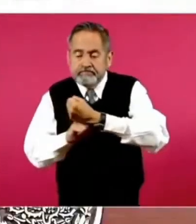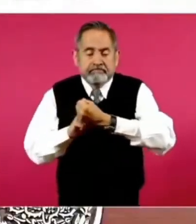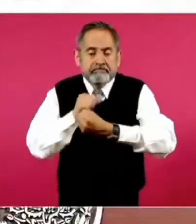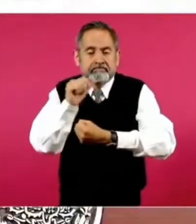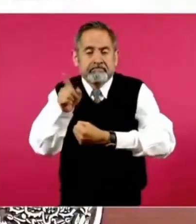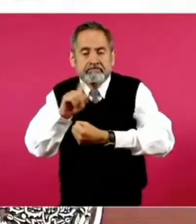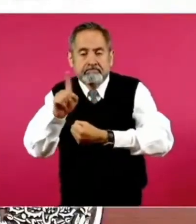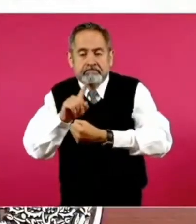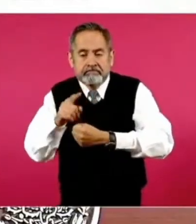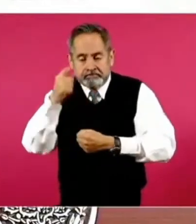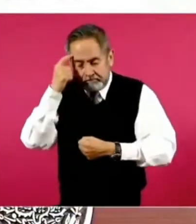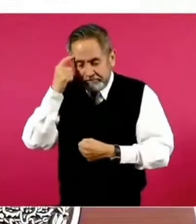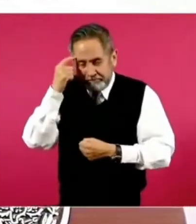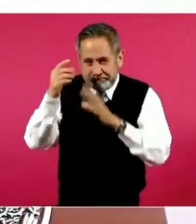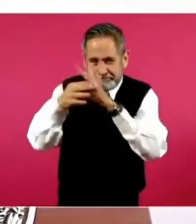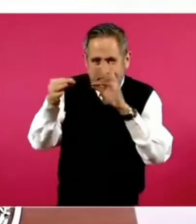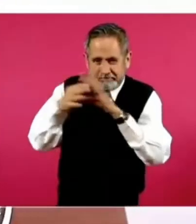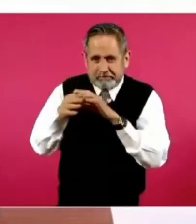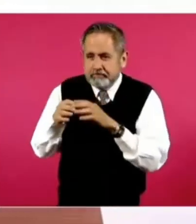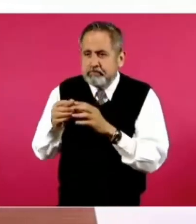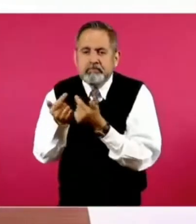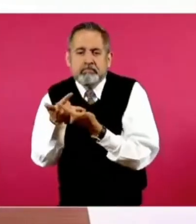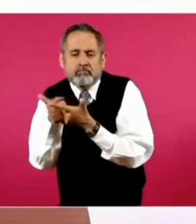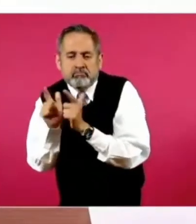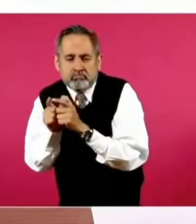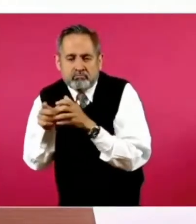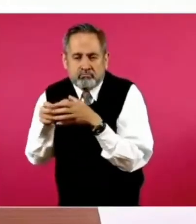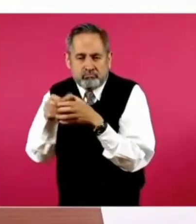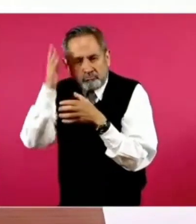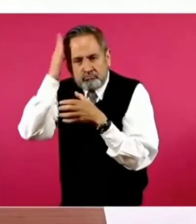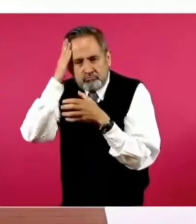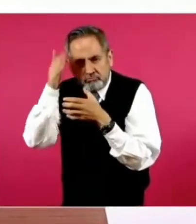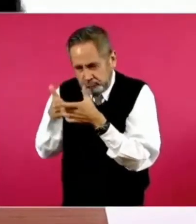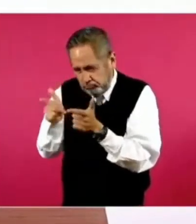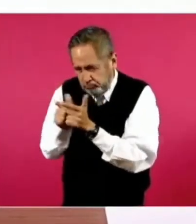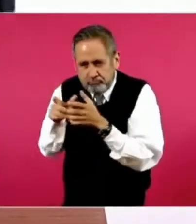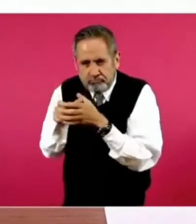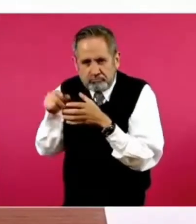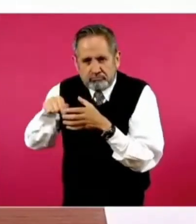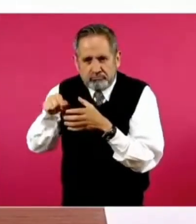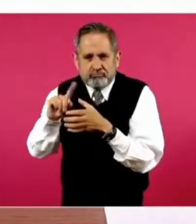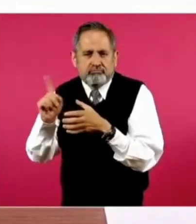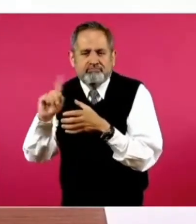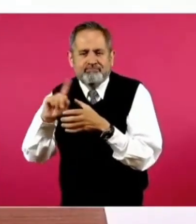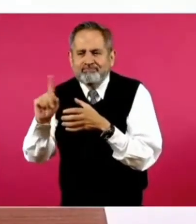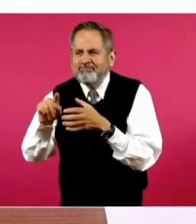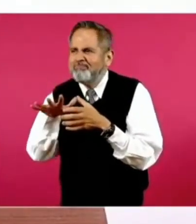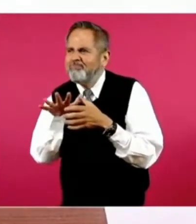en la toma de conciencia de una vanguardia, de un grupo,